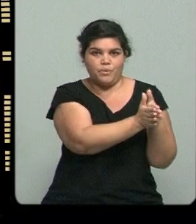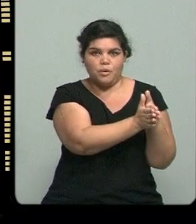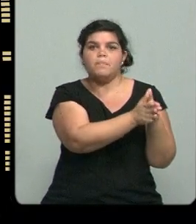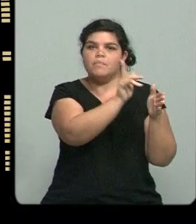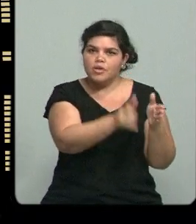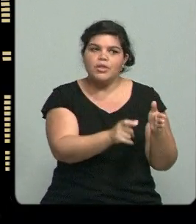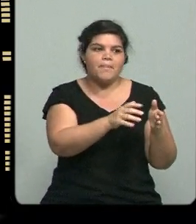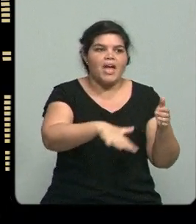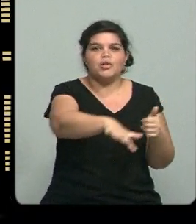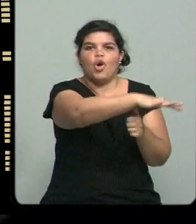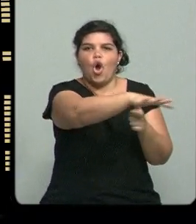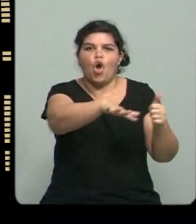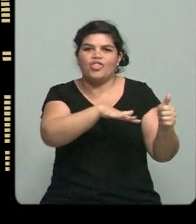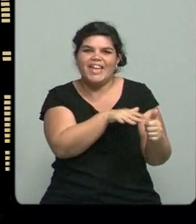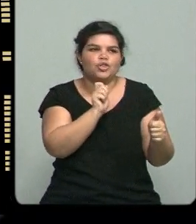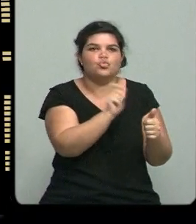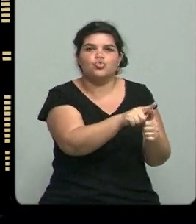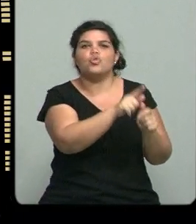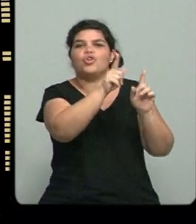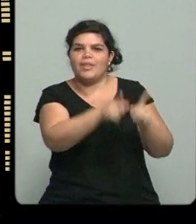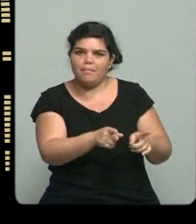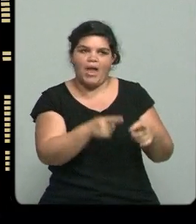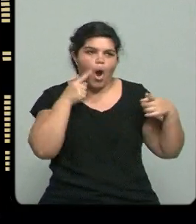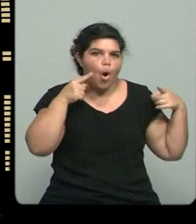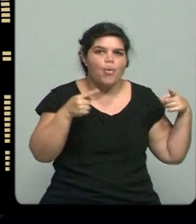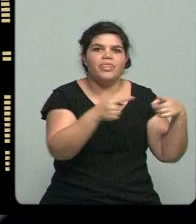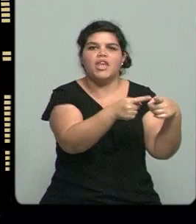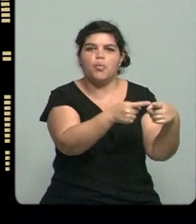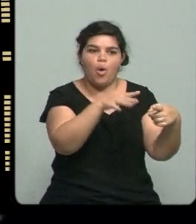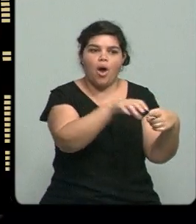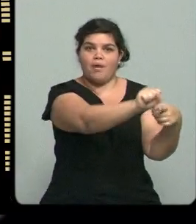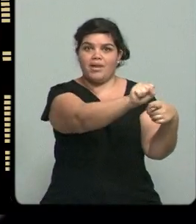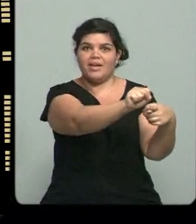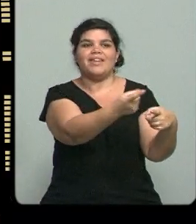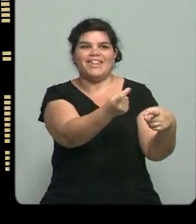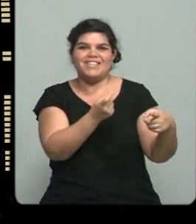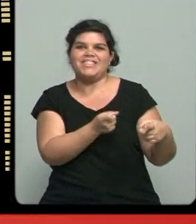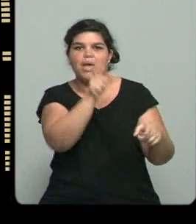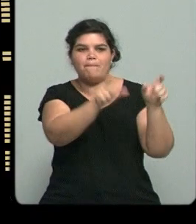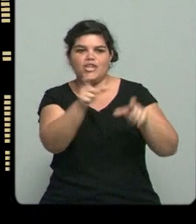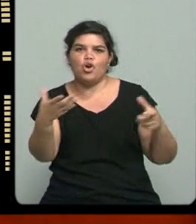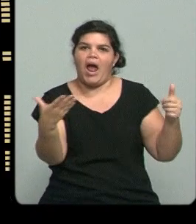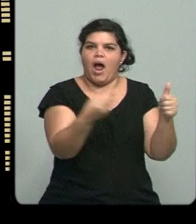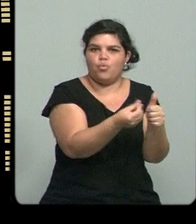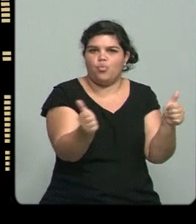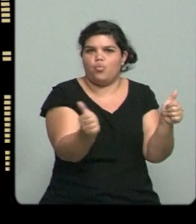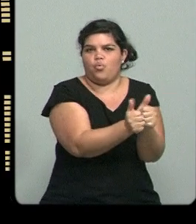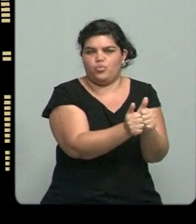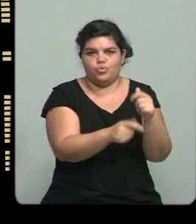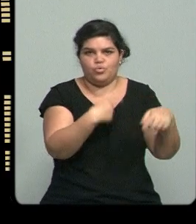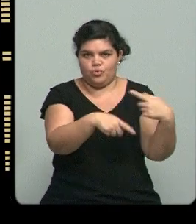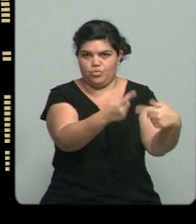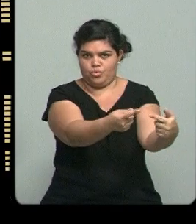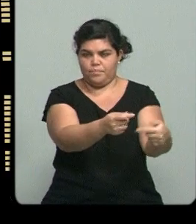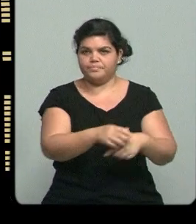para concretar las metas, los objetivos en sus proyectos de vida. En este caso de vida adulta, ¿no? Claro, eso es fundamental,